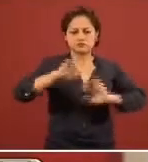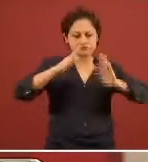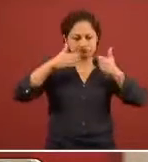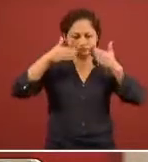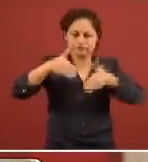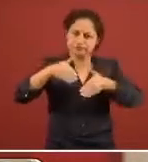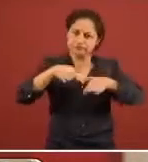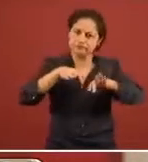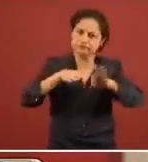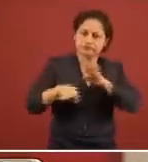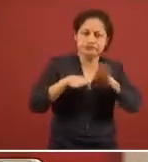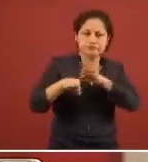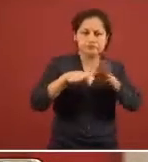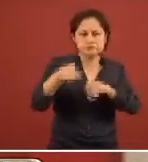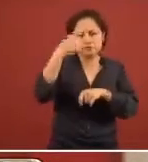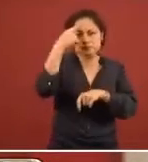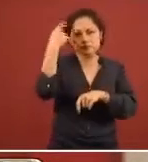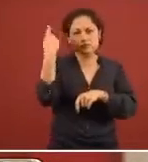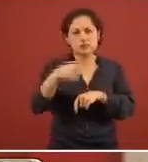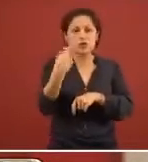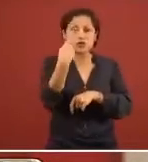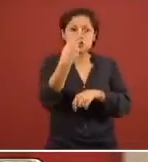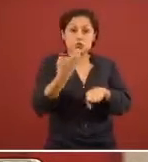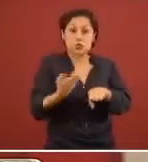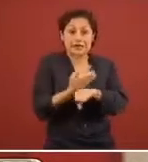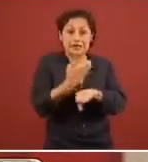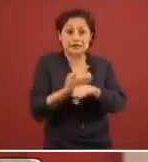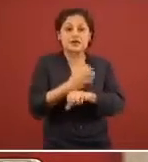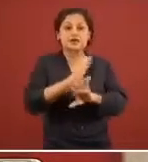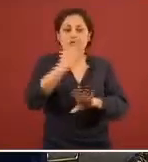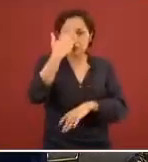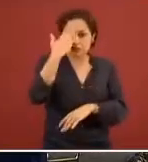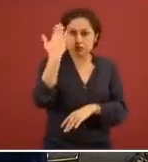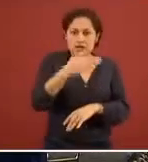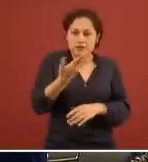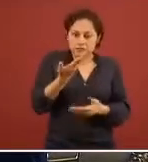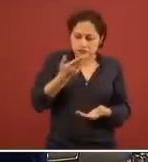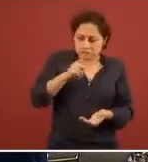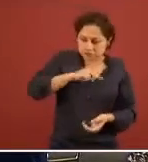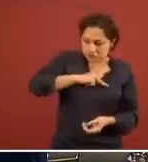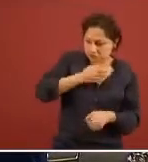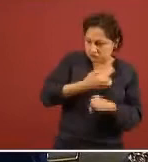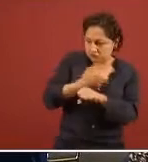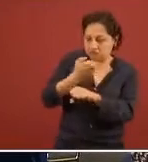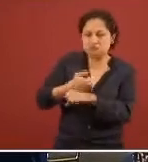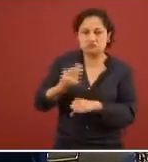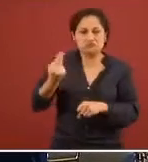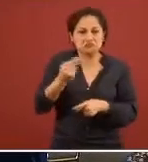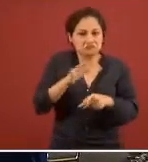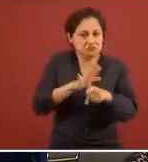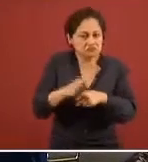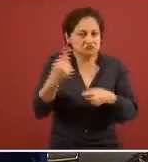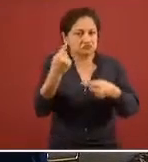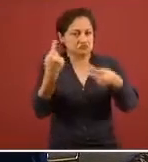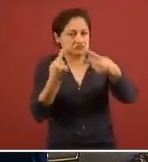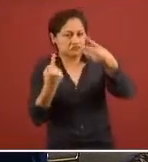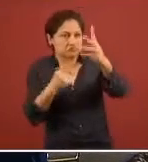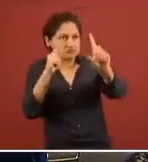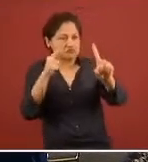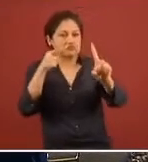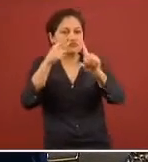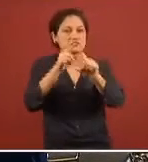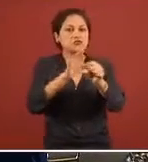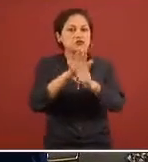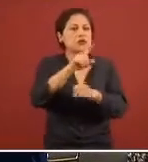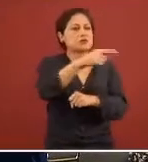a la tarea. Han identificado claramente cuáles son sus retos, sus necesidades, y las manifestaron hacia